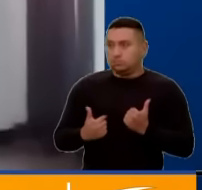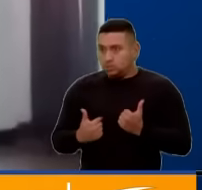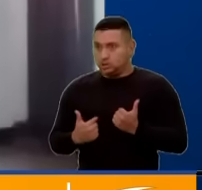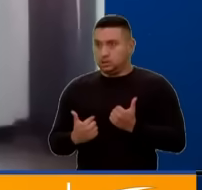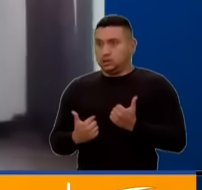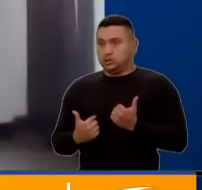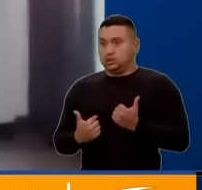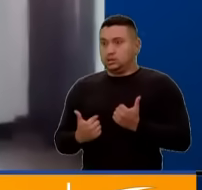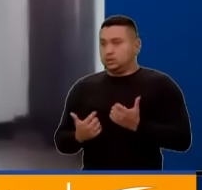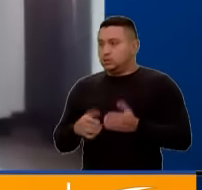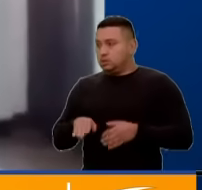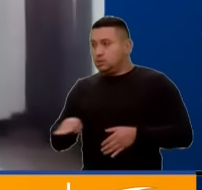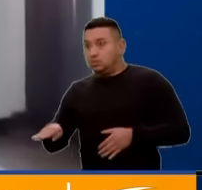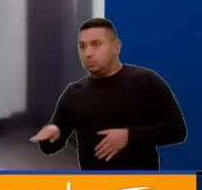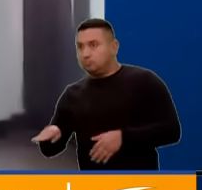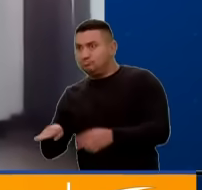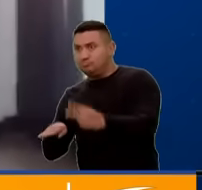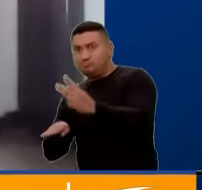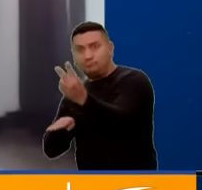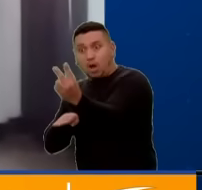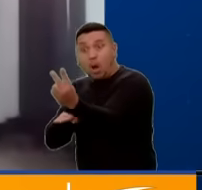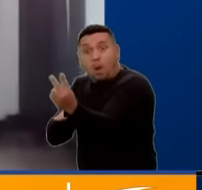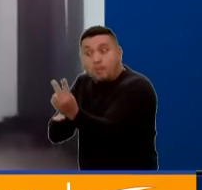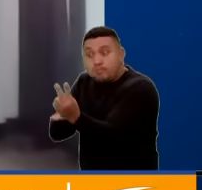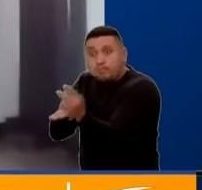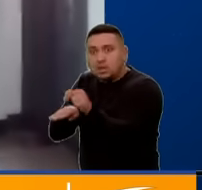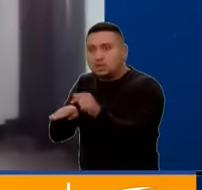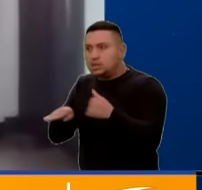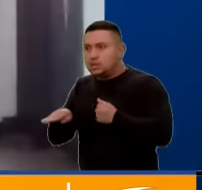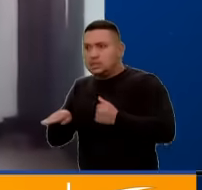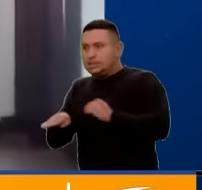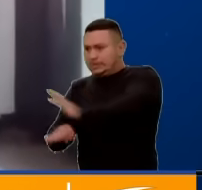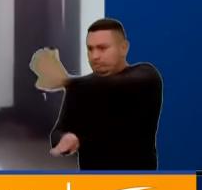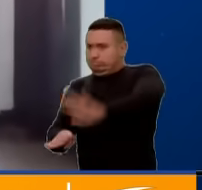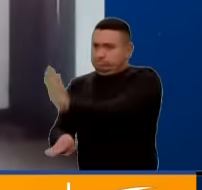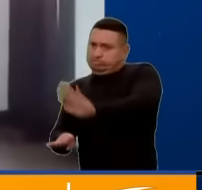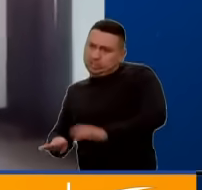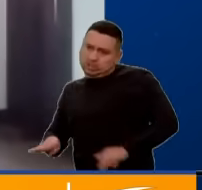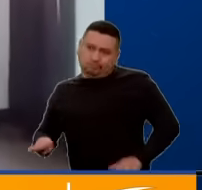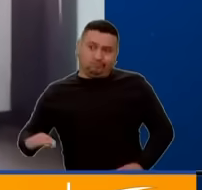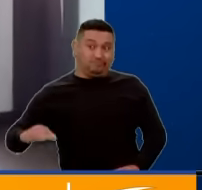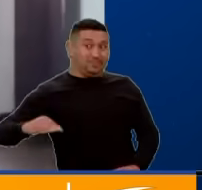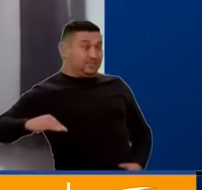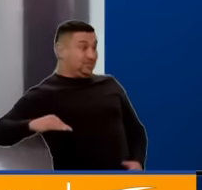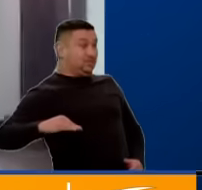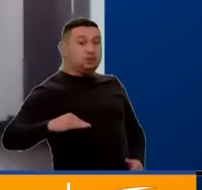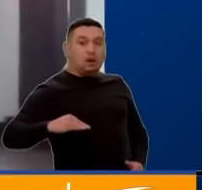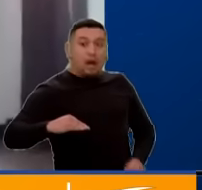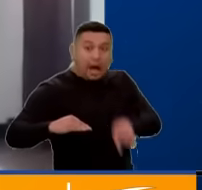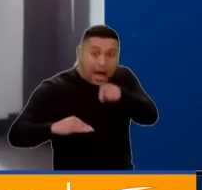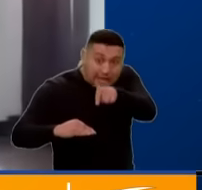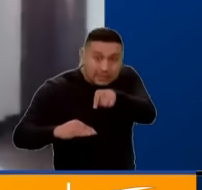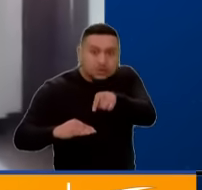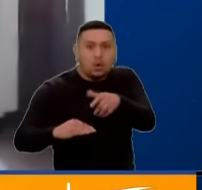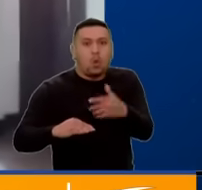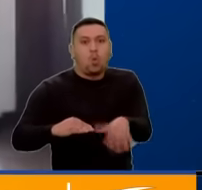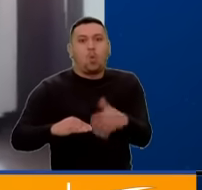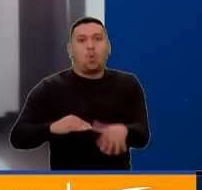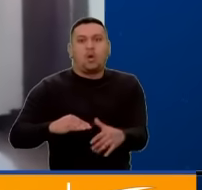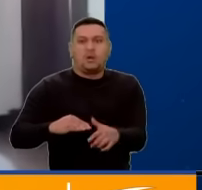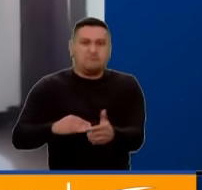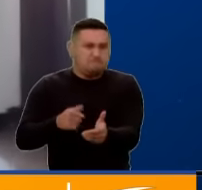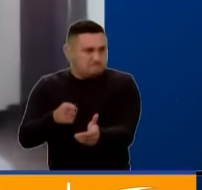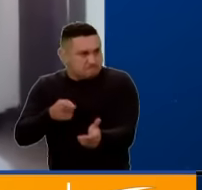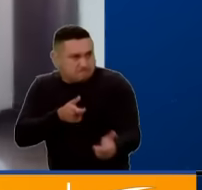vehículo para evitar caer en manos de ellos, y es ahí cuando esos sujetos emprenden a